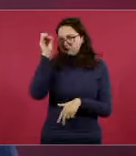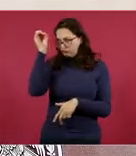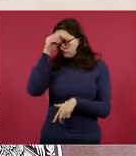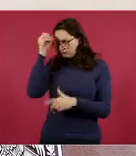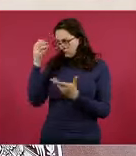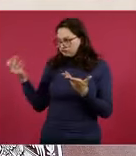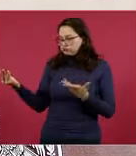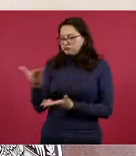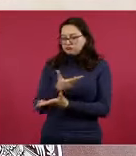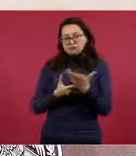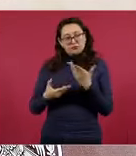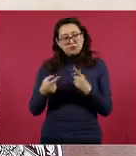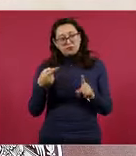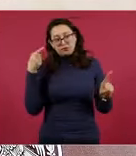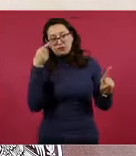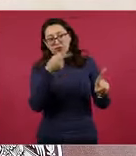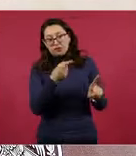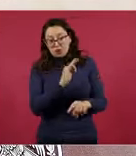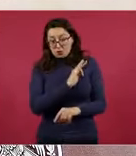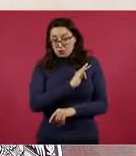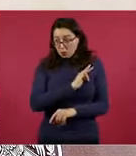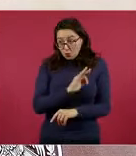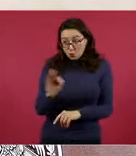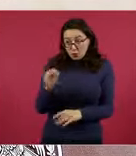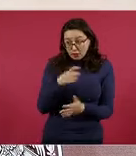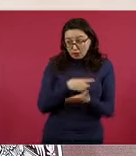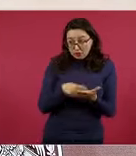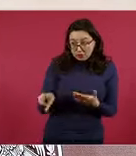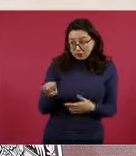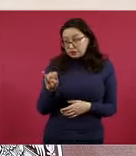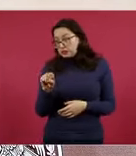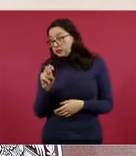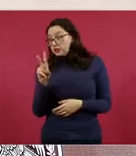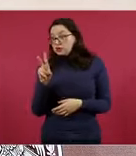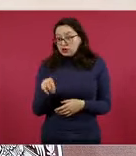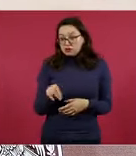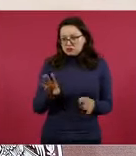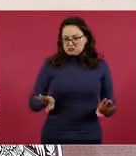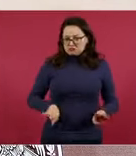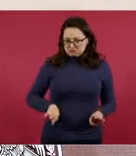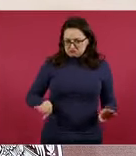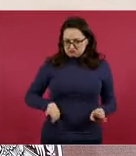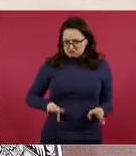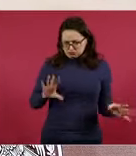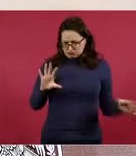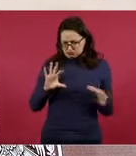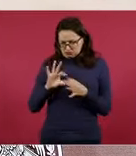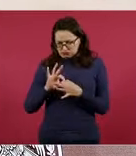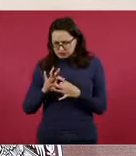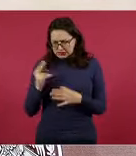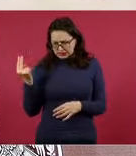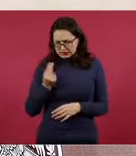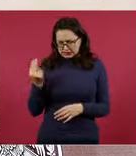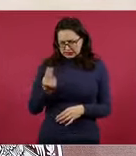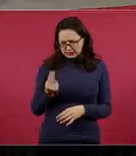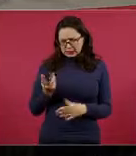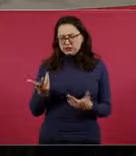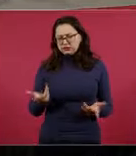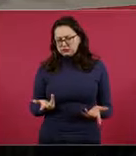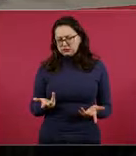recinto pudiera cumplir con los requisitos que considerábamos pudieran realizar y llevar a cabo